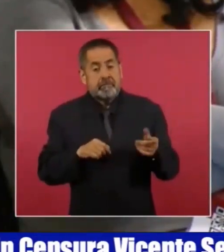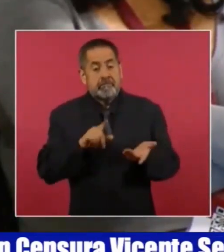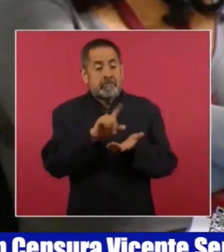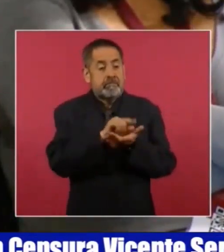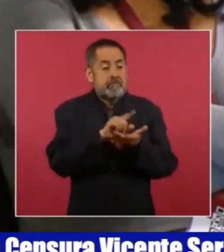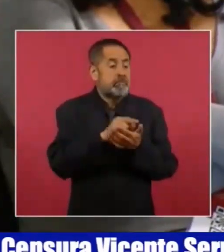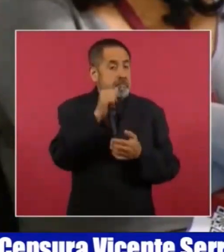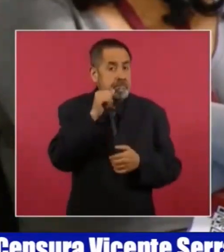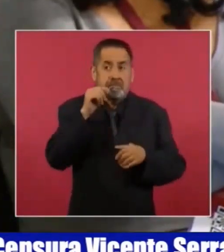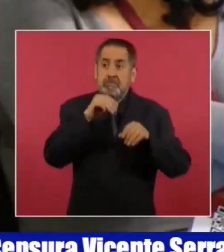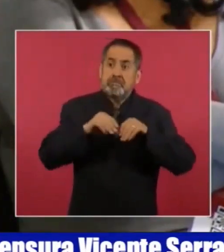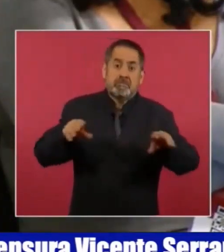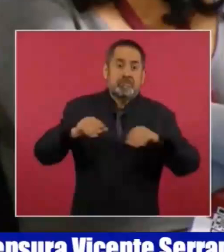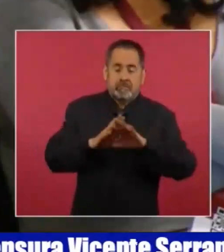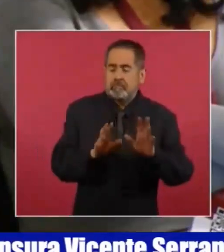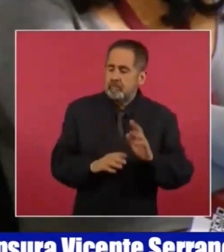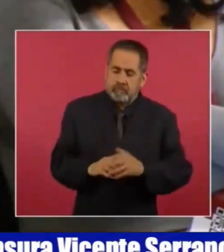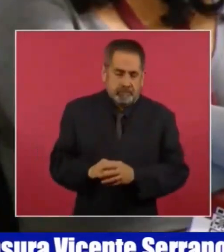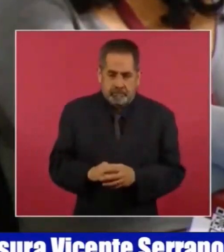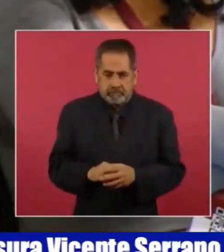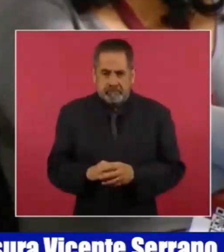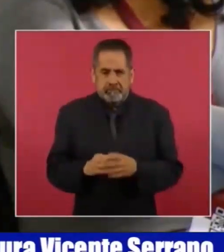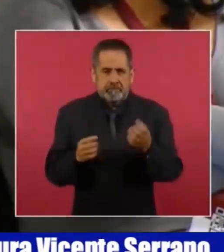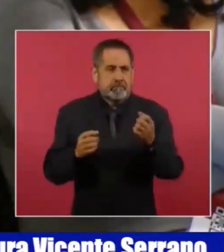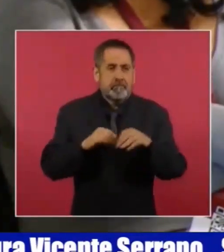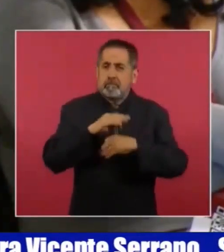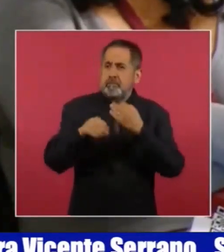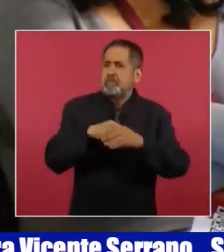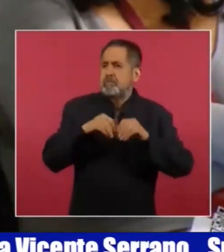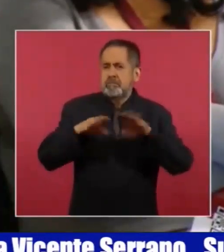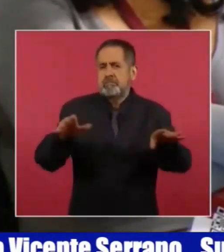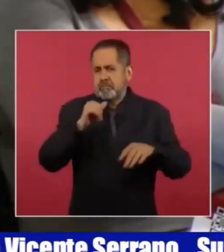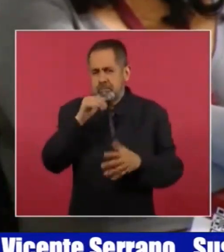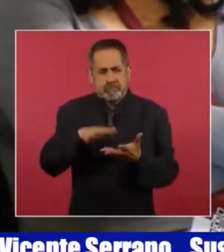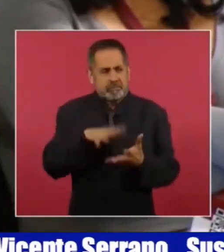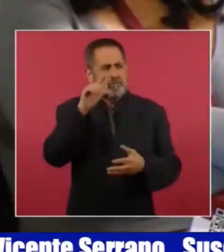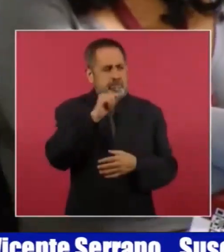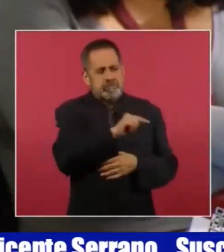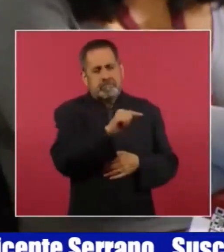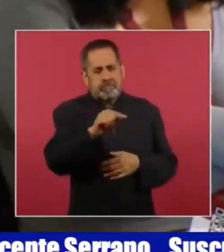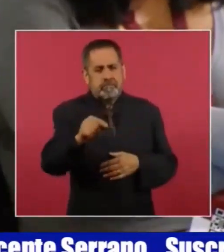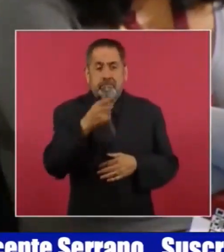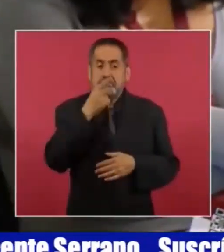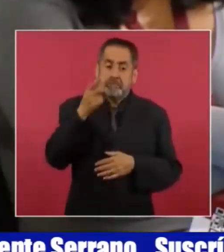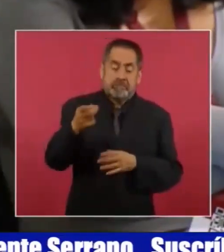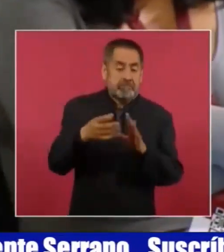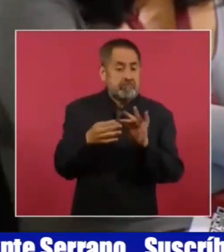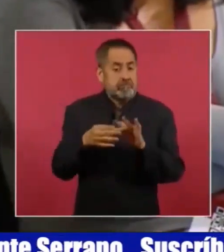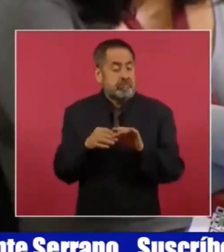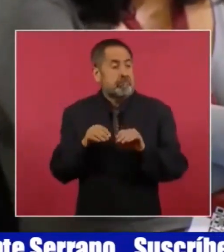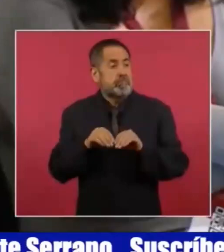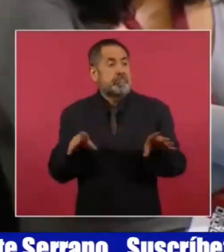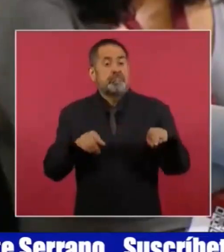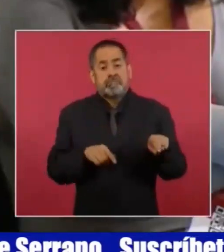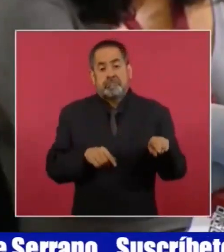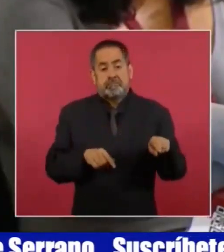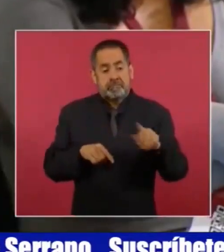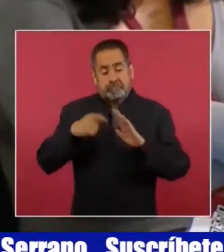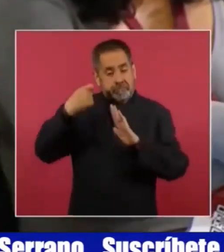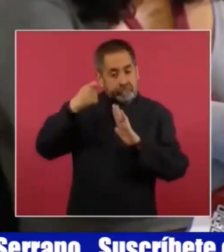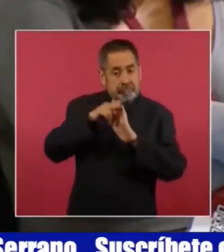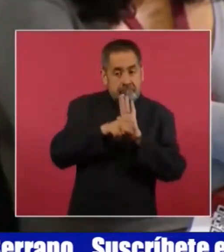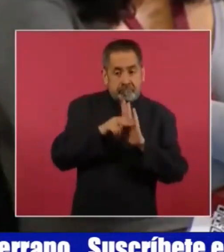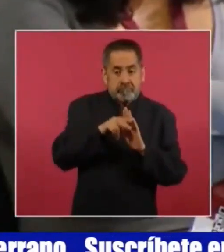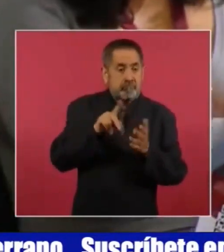de ayer y se comentó en pocos medios, no en todos, pero la mayoría publicaron que este video